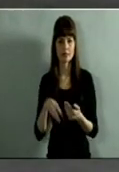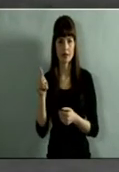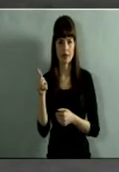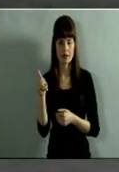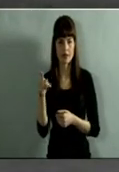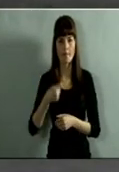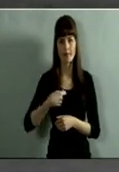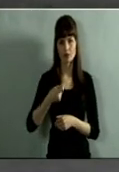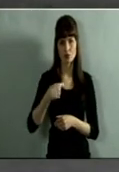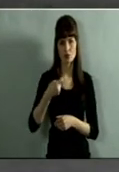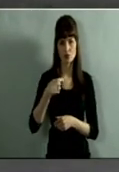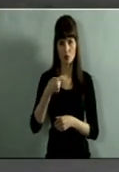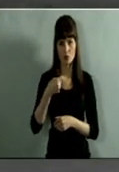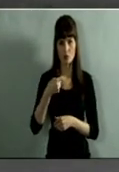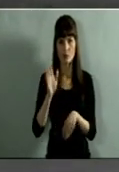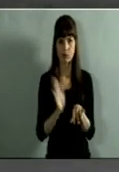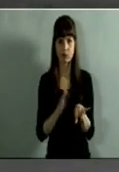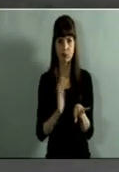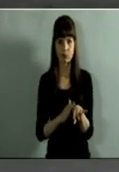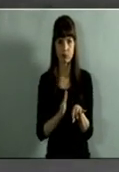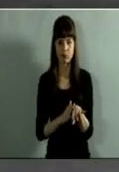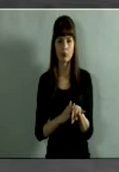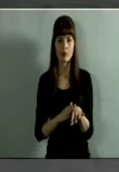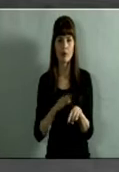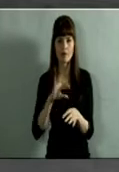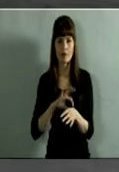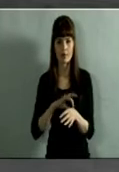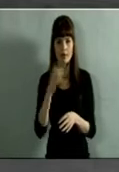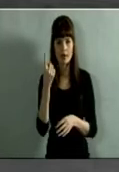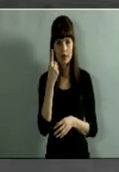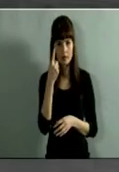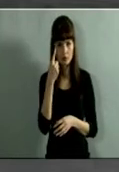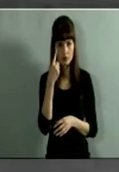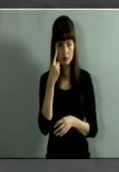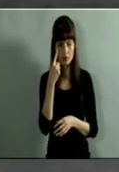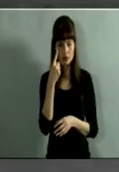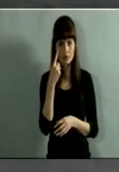A causa de esa enfermedad me cortó todo lo que es